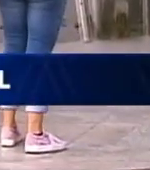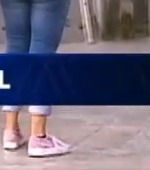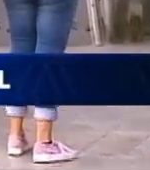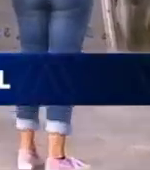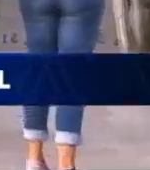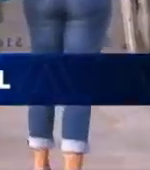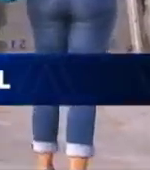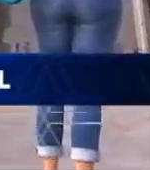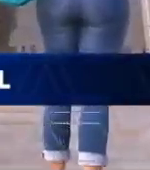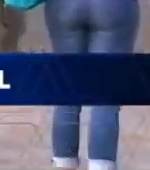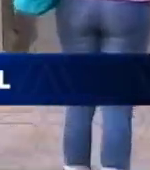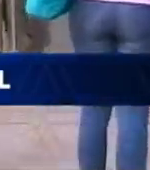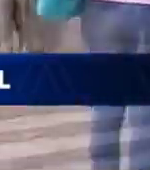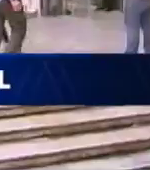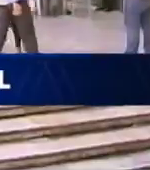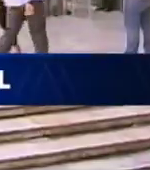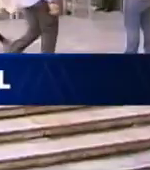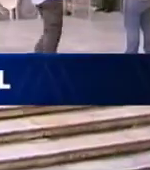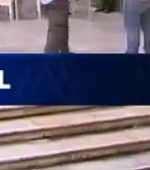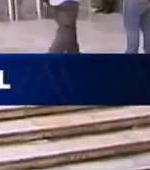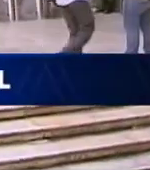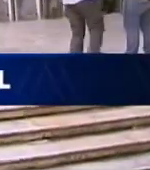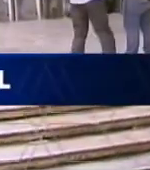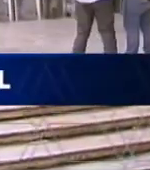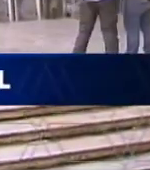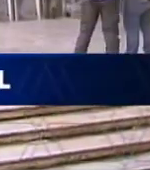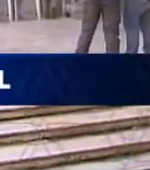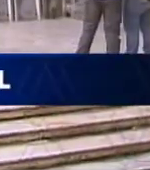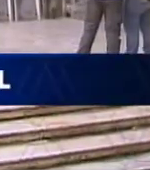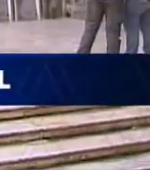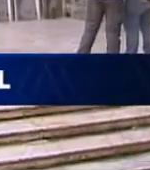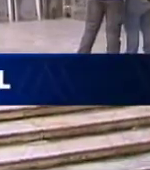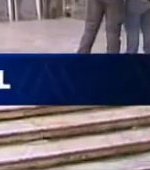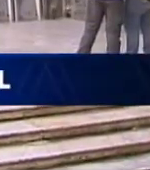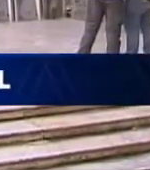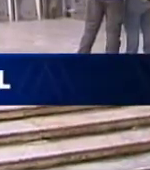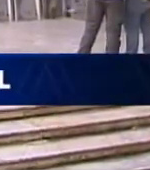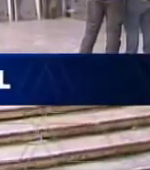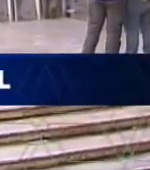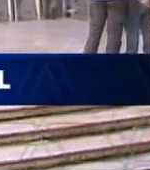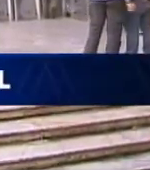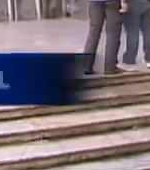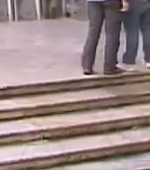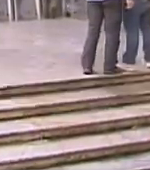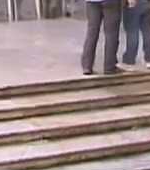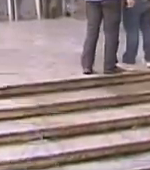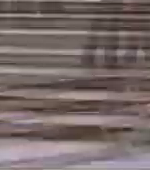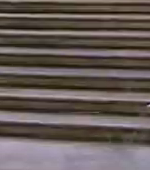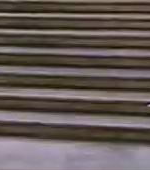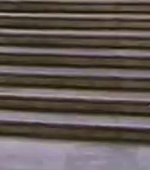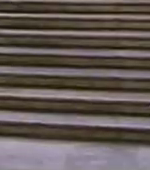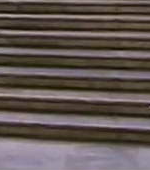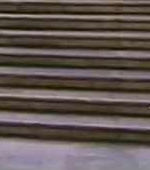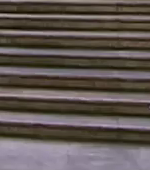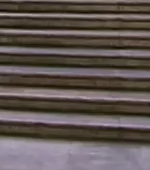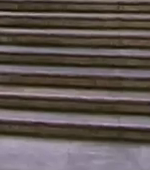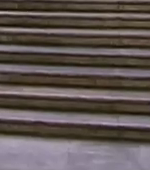Restringido. Efectivos de seguridad impiden acceso al Palacio Federal Legislativo a diputados por amenaza de presunto artefacto